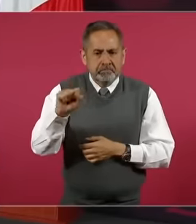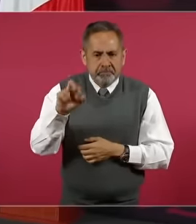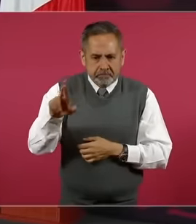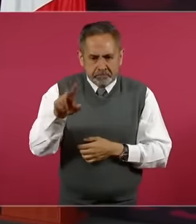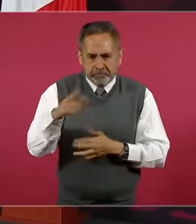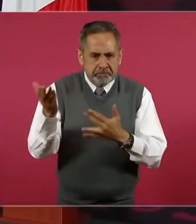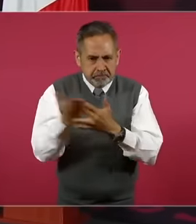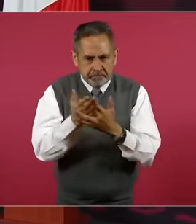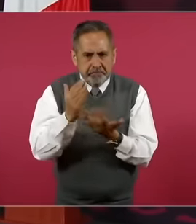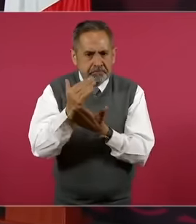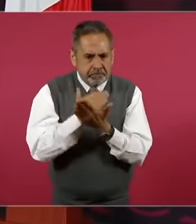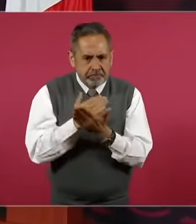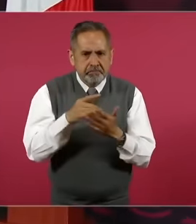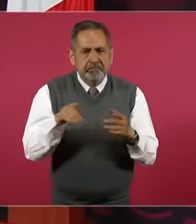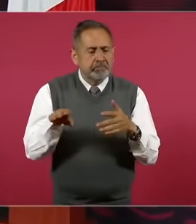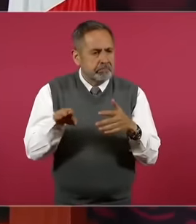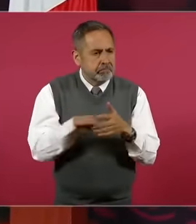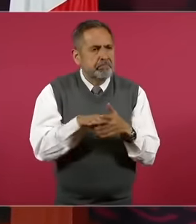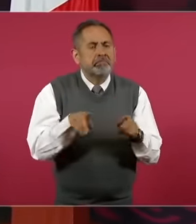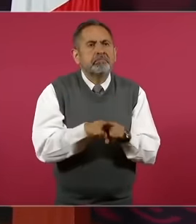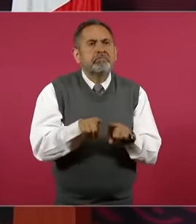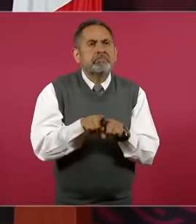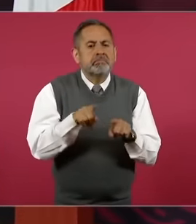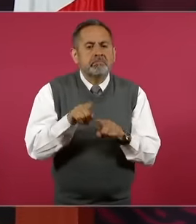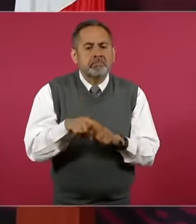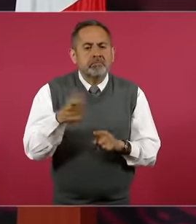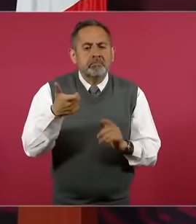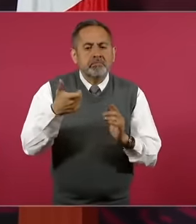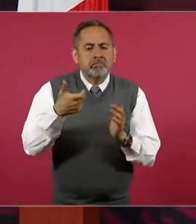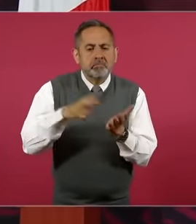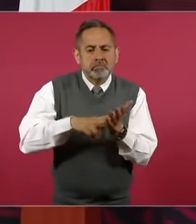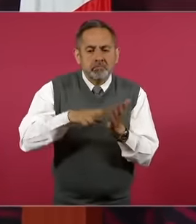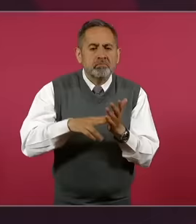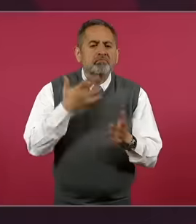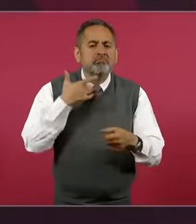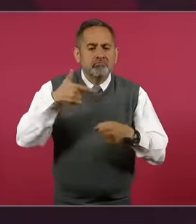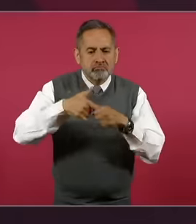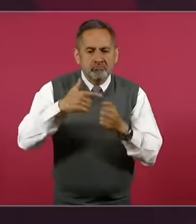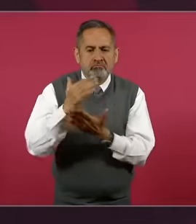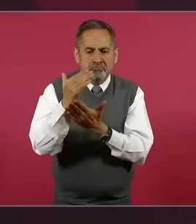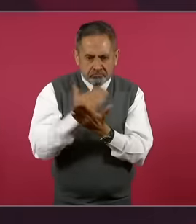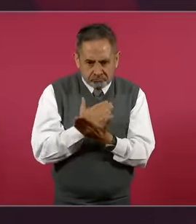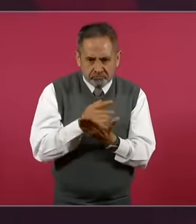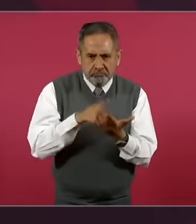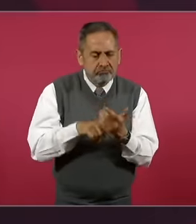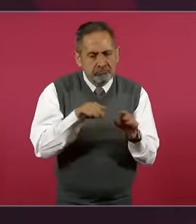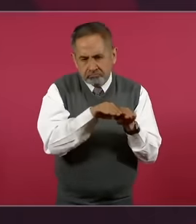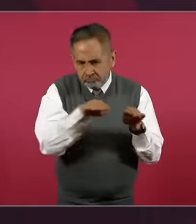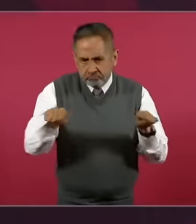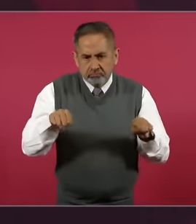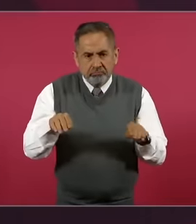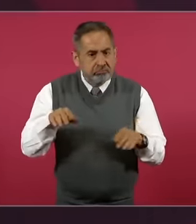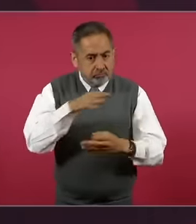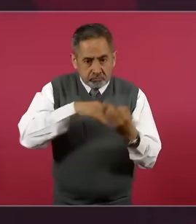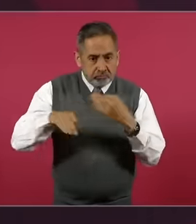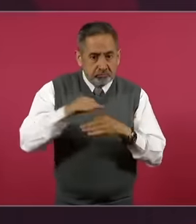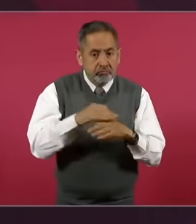la mitad, se redujo el precio de las gasolinas, o sea, todo eso